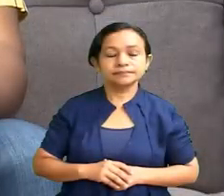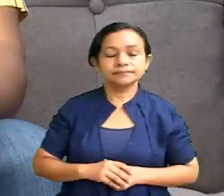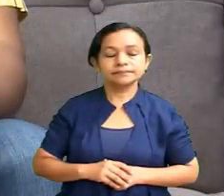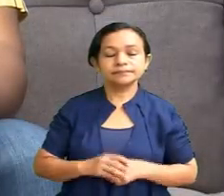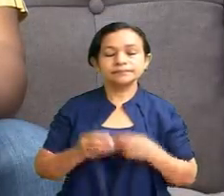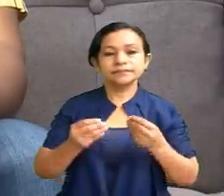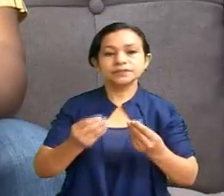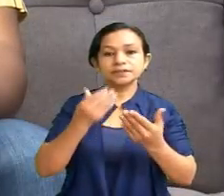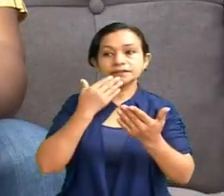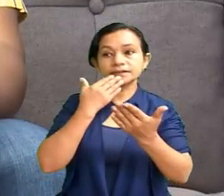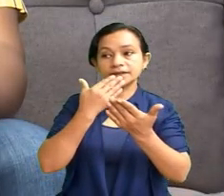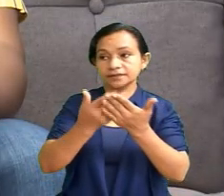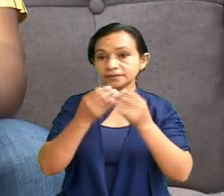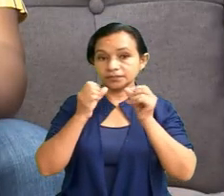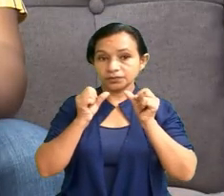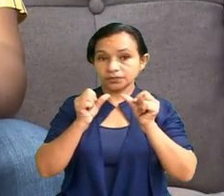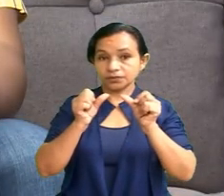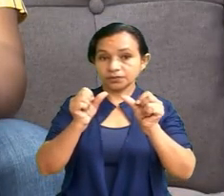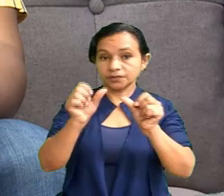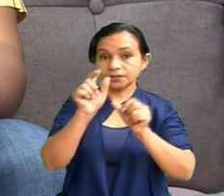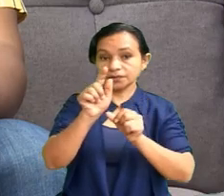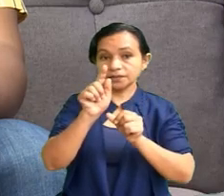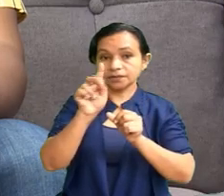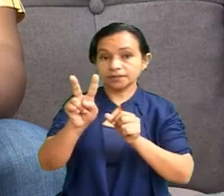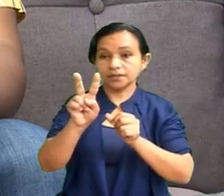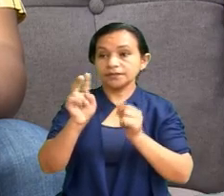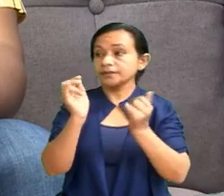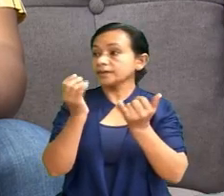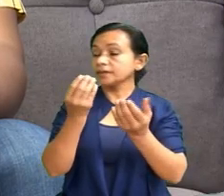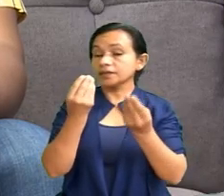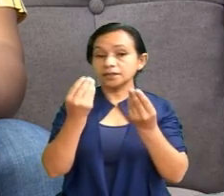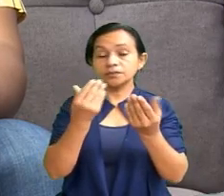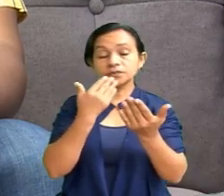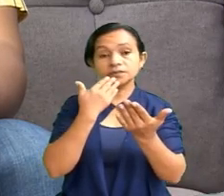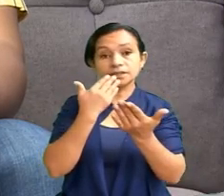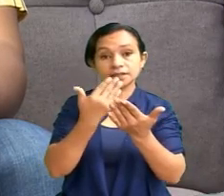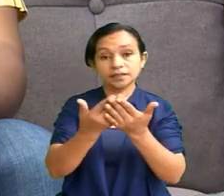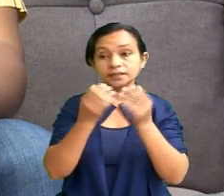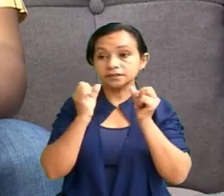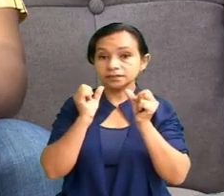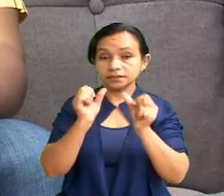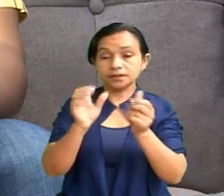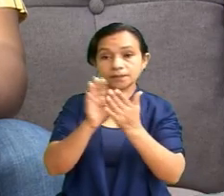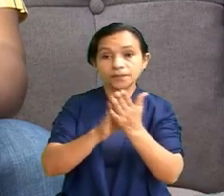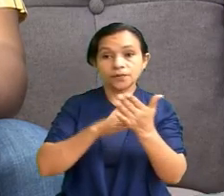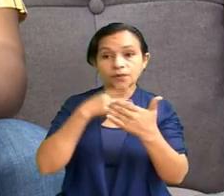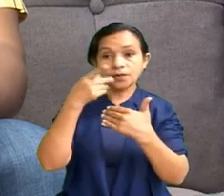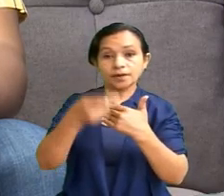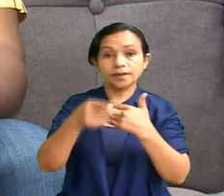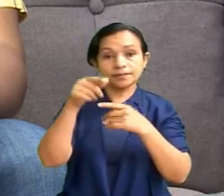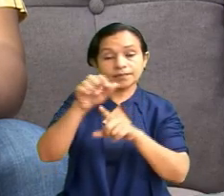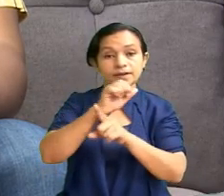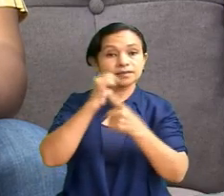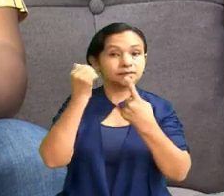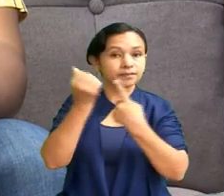muchas gracias por continuar en sintonía de ganar parlamentario y muchas gracias por continuar acompañándonos en su programa desde el parlamento un proceso de